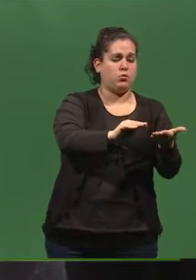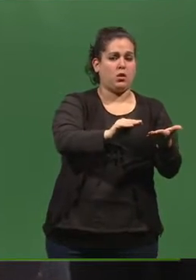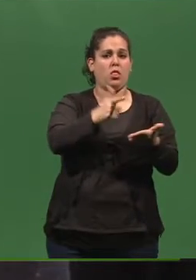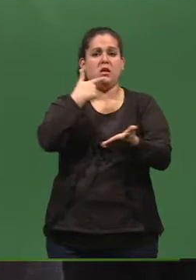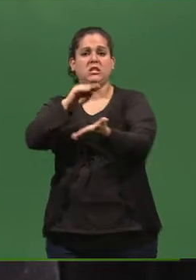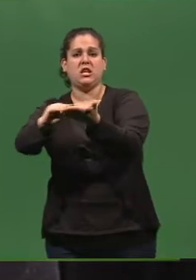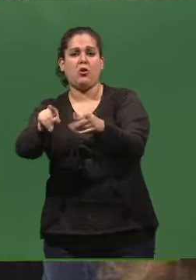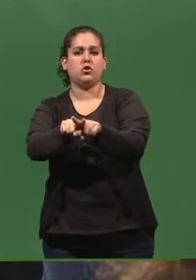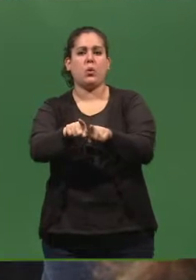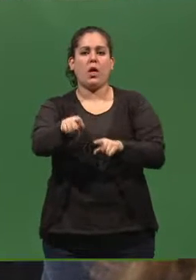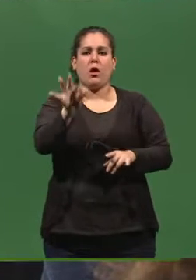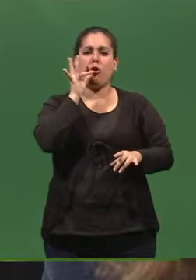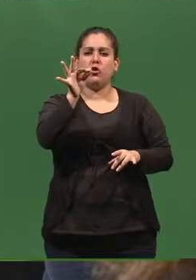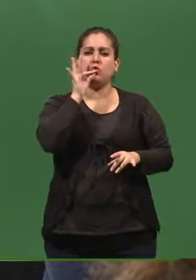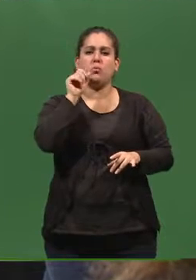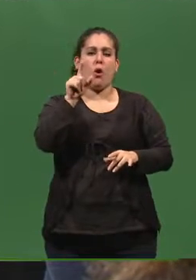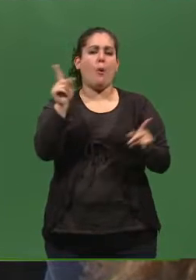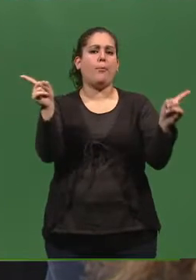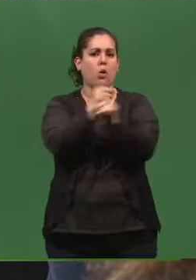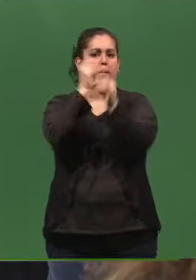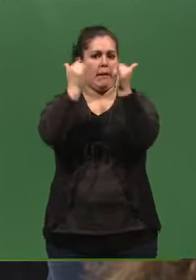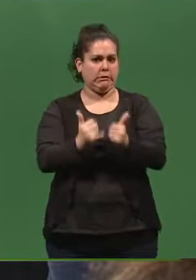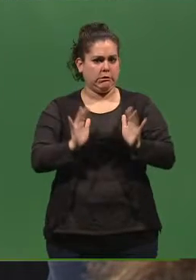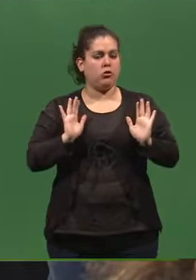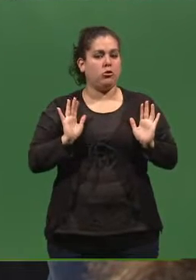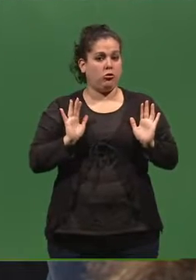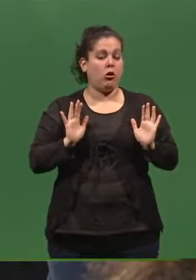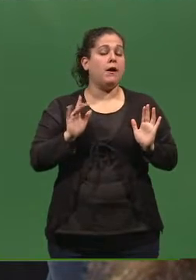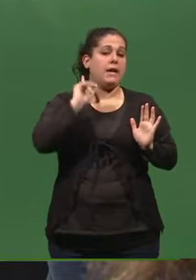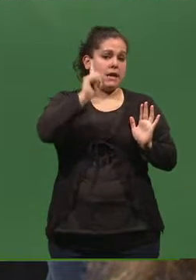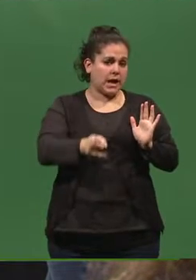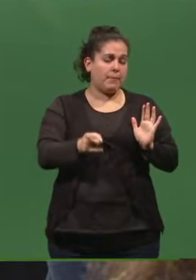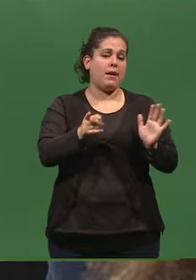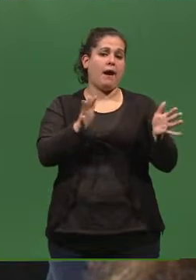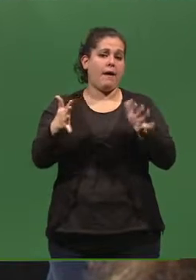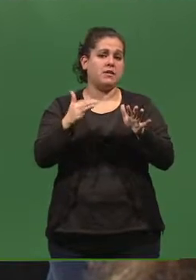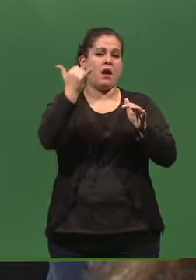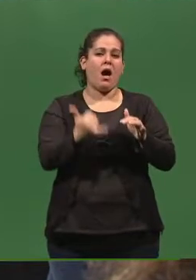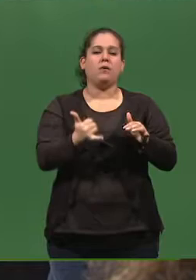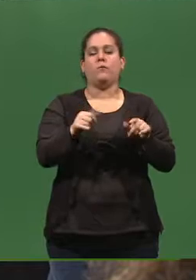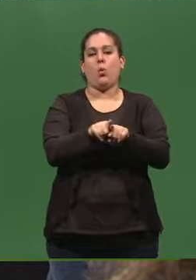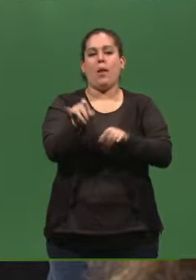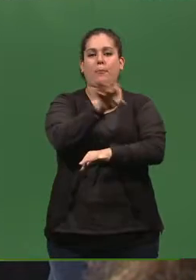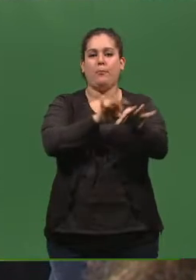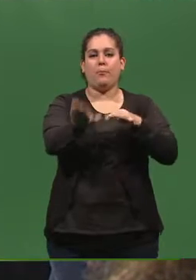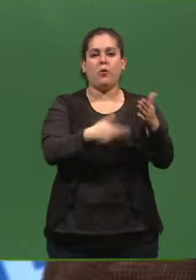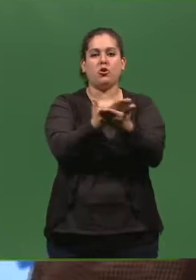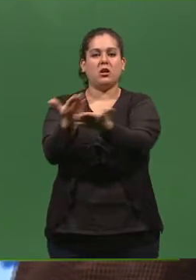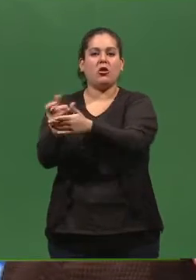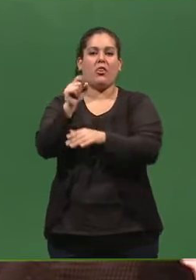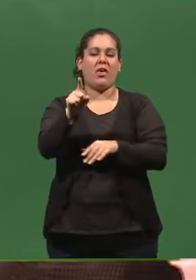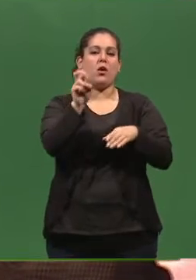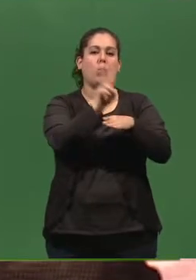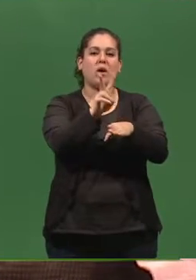Senado. Una es la de consumos problemáticos de Pietragala. Y también se está trabajando en 3 proyectos para cuidados